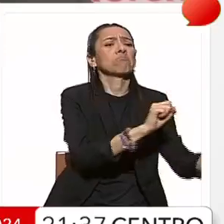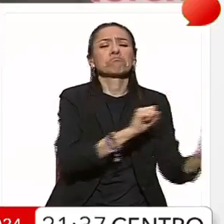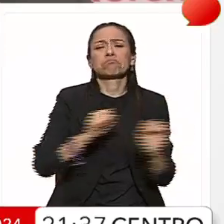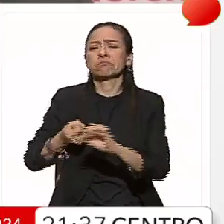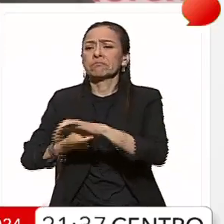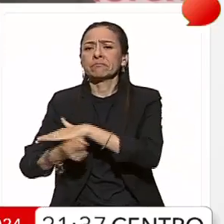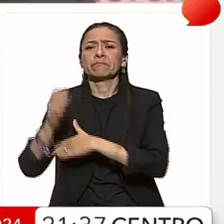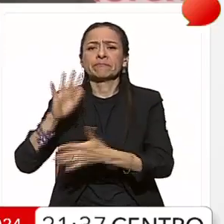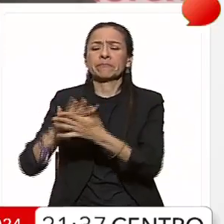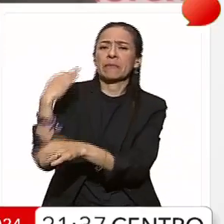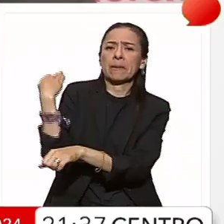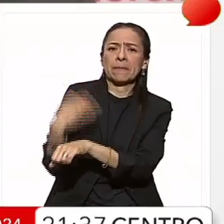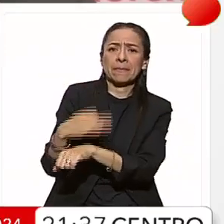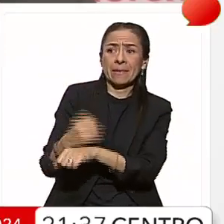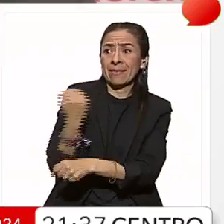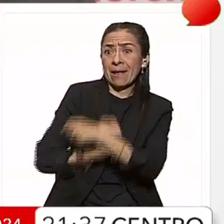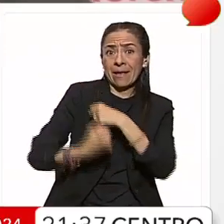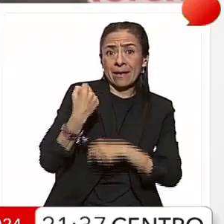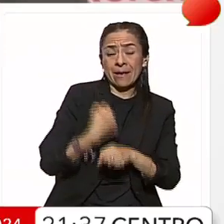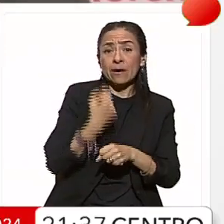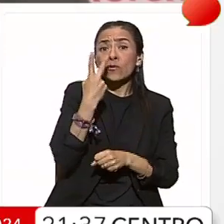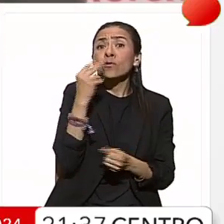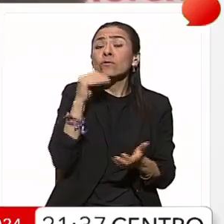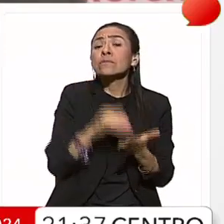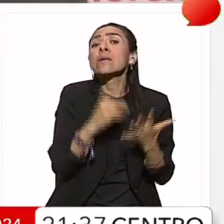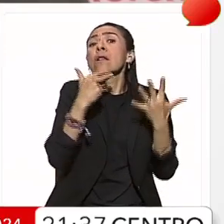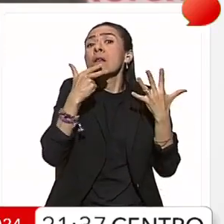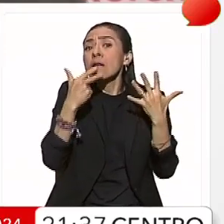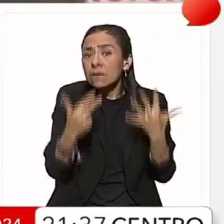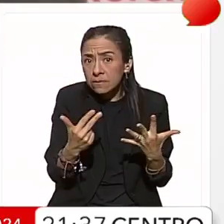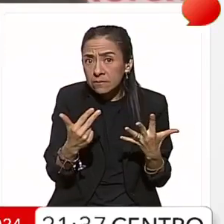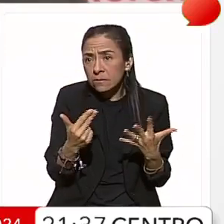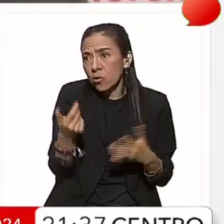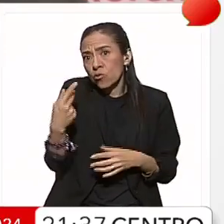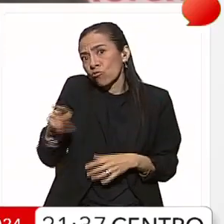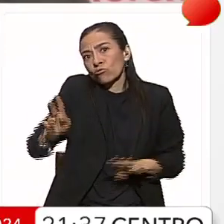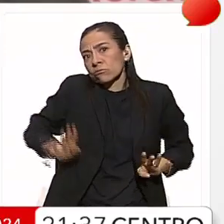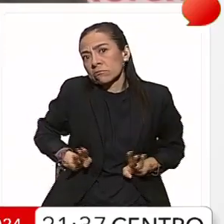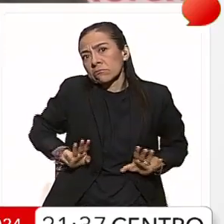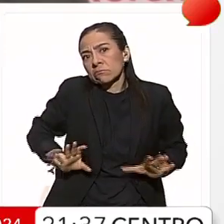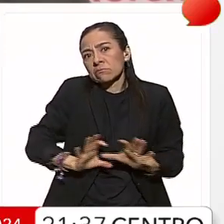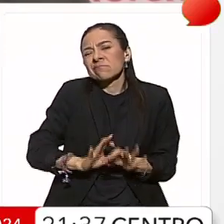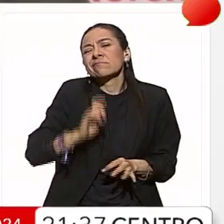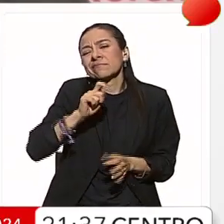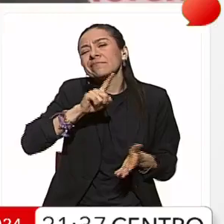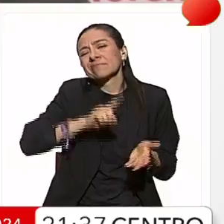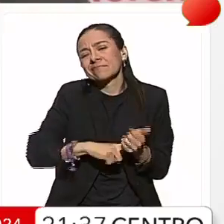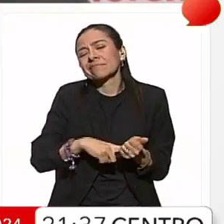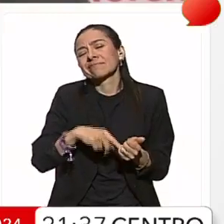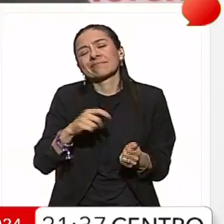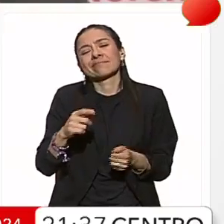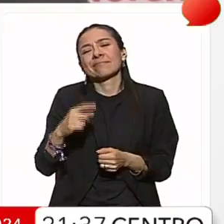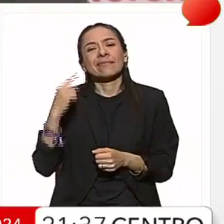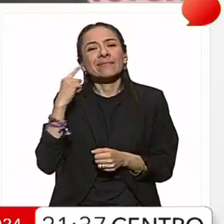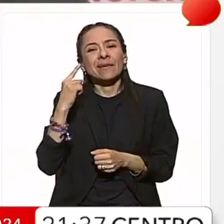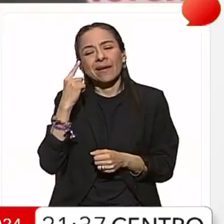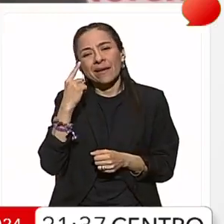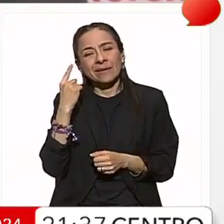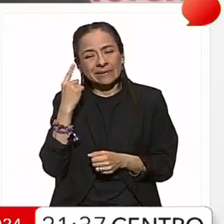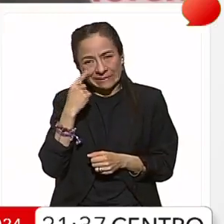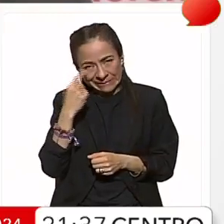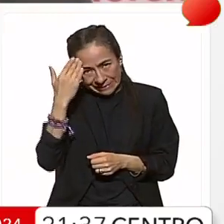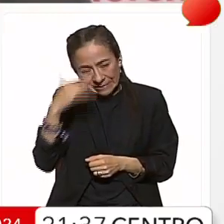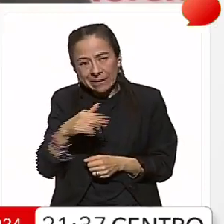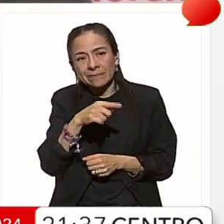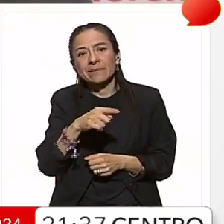2008 porque así les interesaba por lo que venía en la famosa guerra de Felipe Calderón